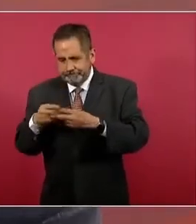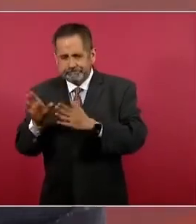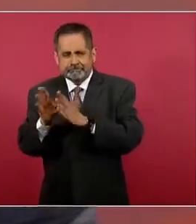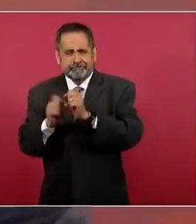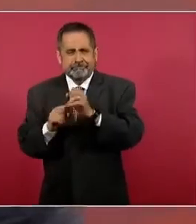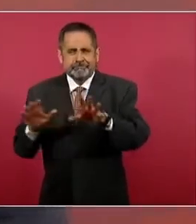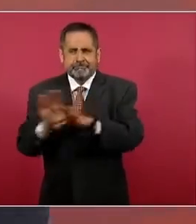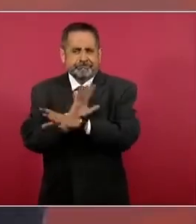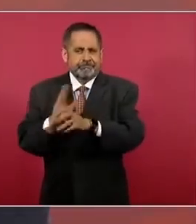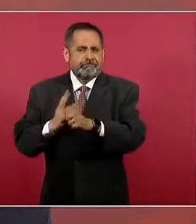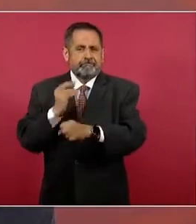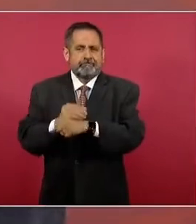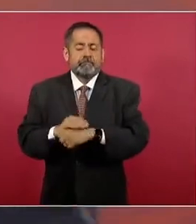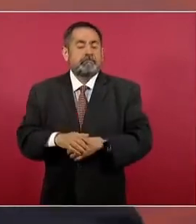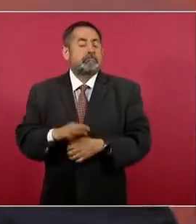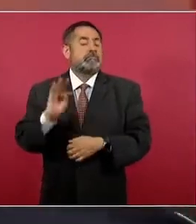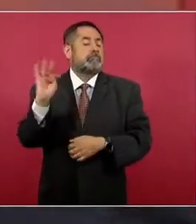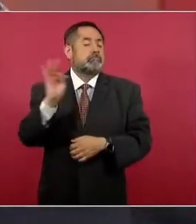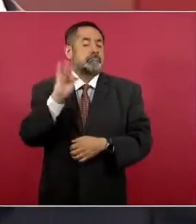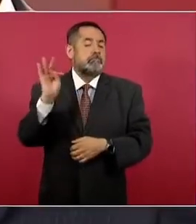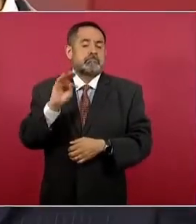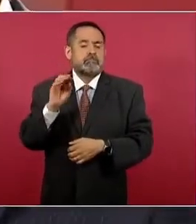Si fuese mayoría simple,